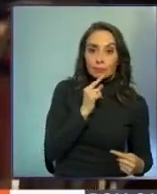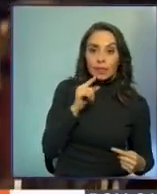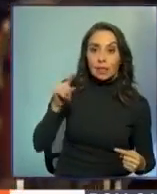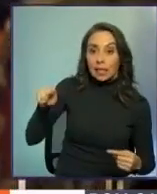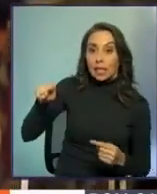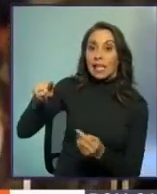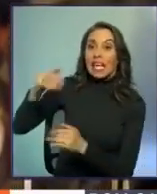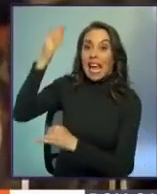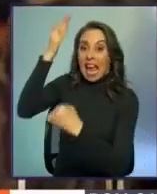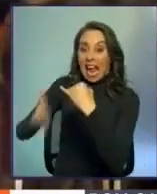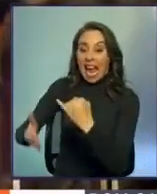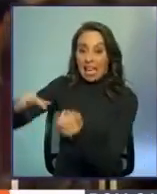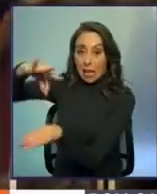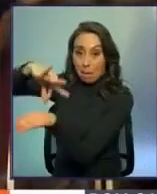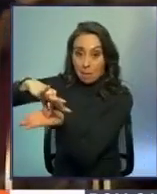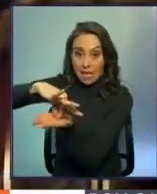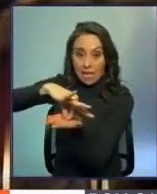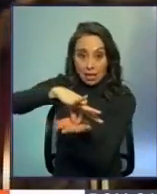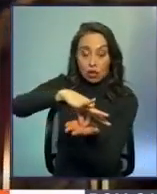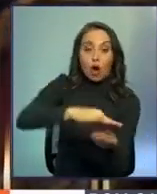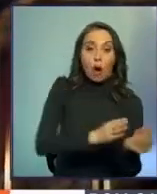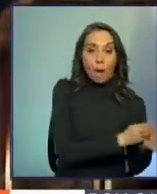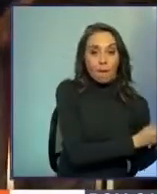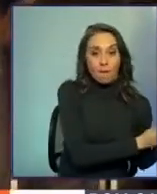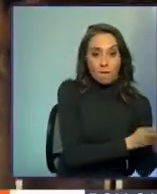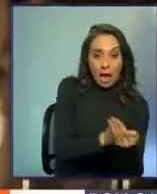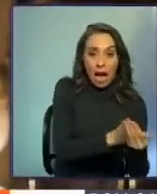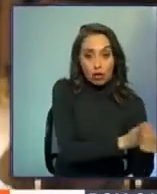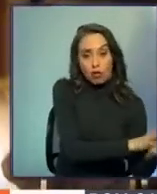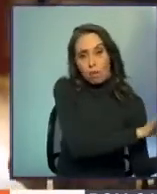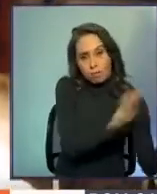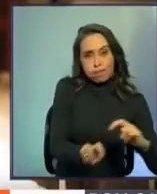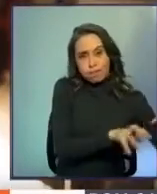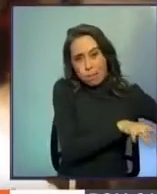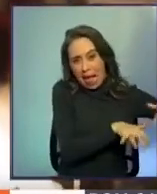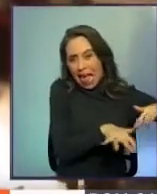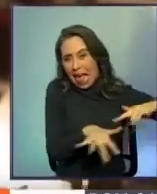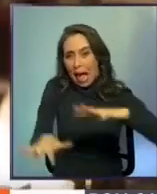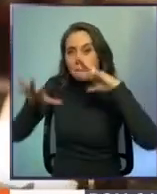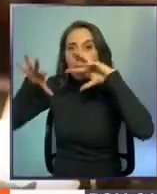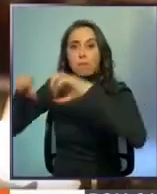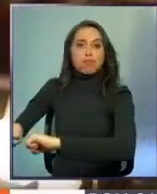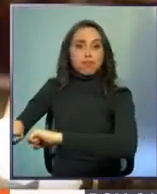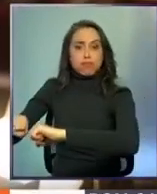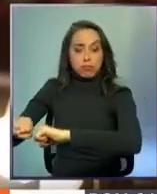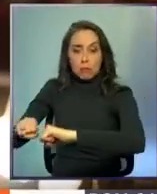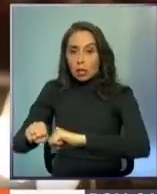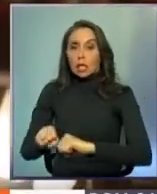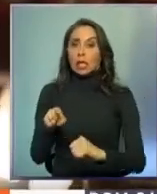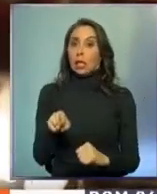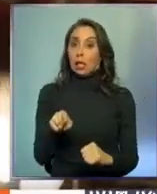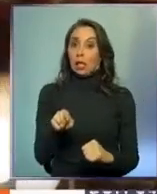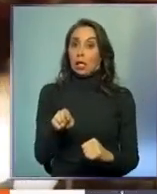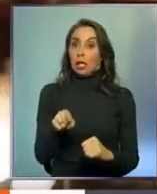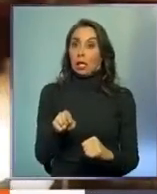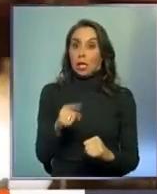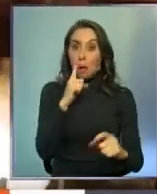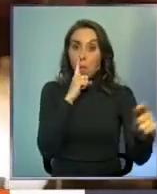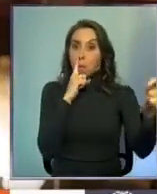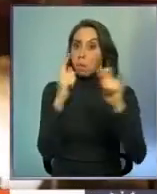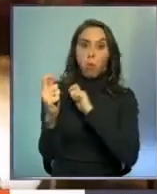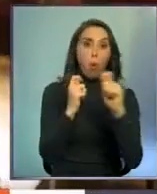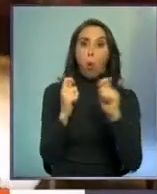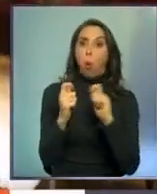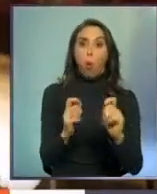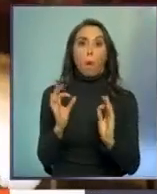enemiga mediante un desembarco anfibio a gran escala. Era una acción absolutamente de alto riesgo